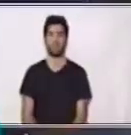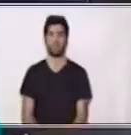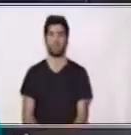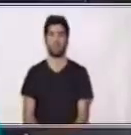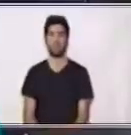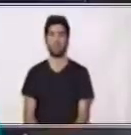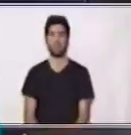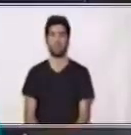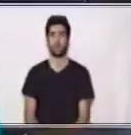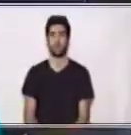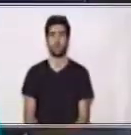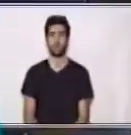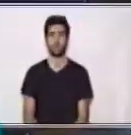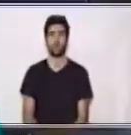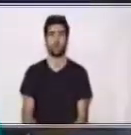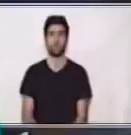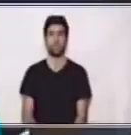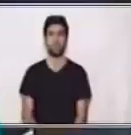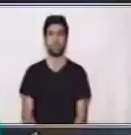vez, menos 4.